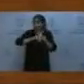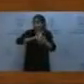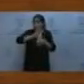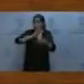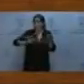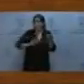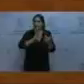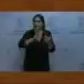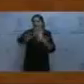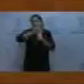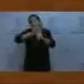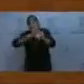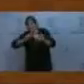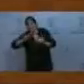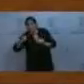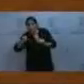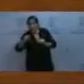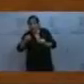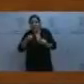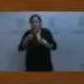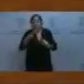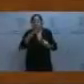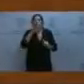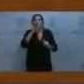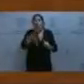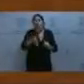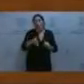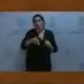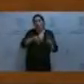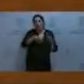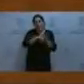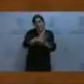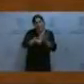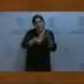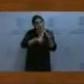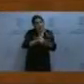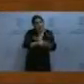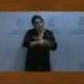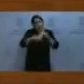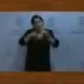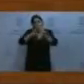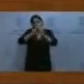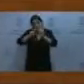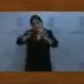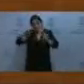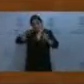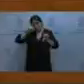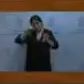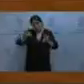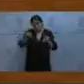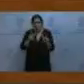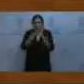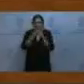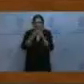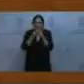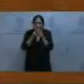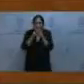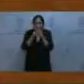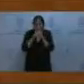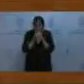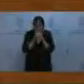otra gran parte de una nefasta gestión de esta empresa pública, de esta sociedad.